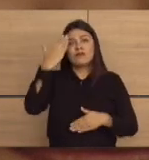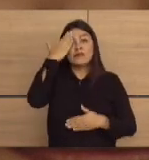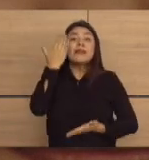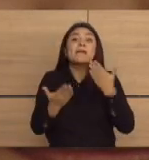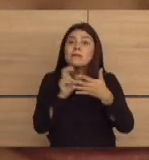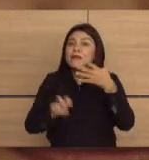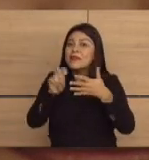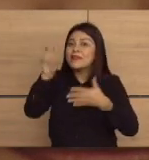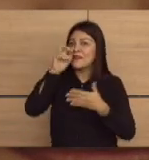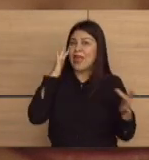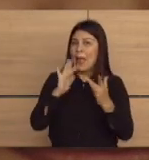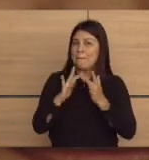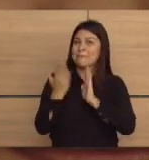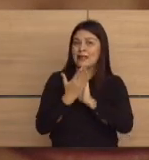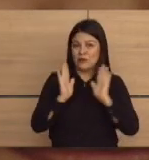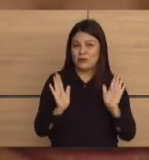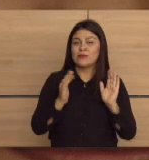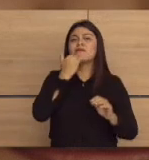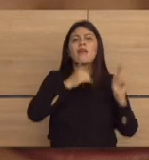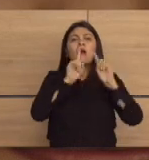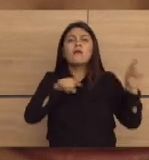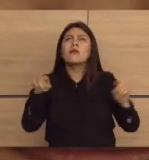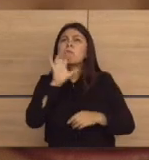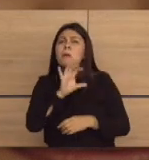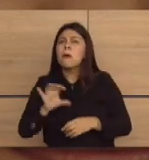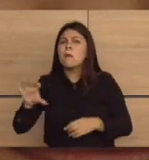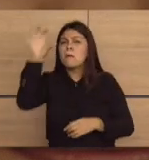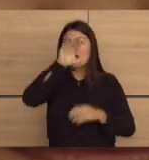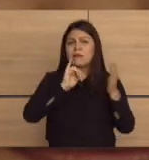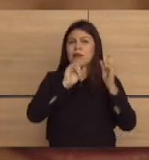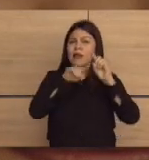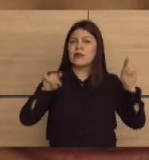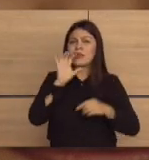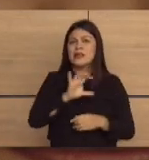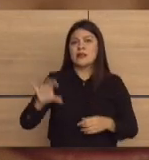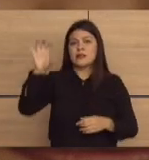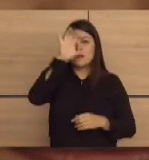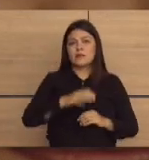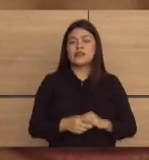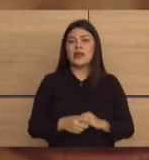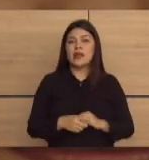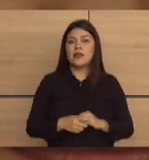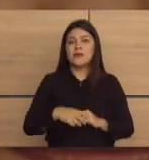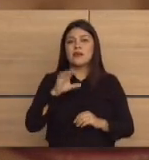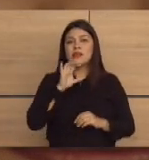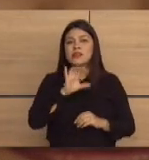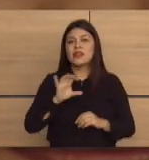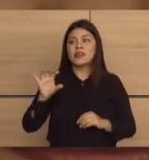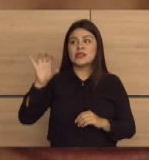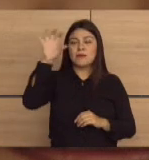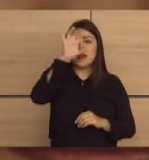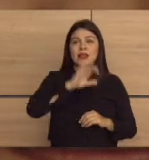educativo que posea. Y aquellos países que han logrado verdaderos avances, que han